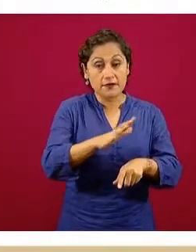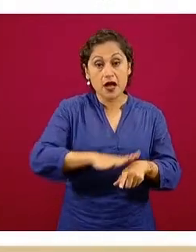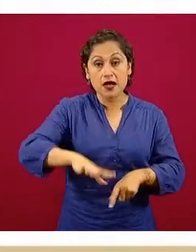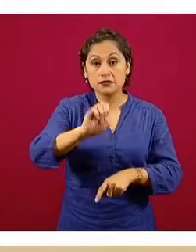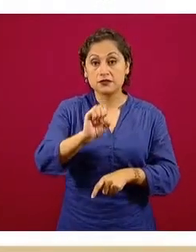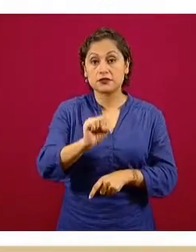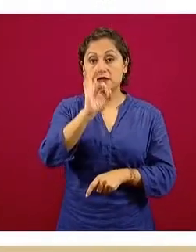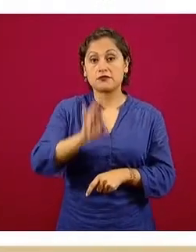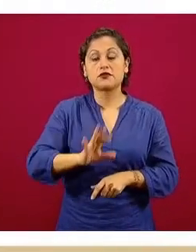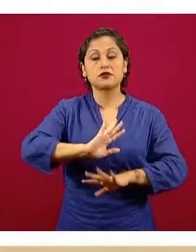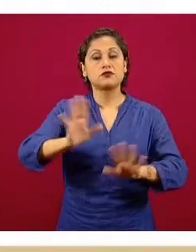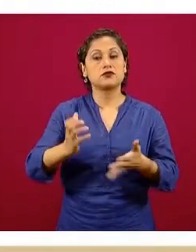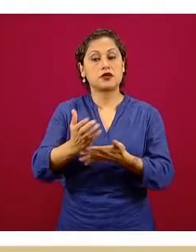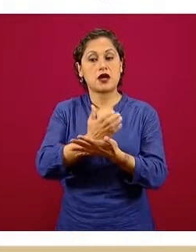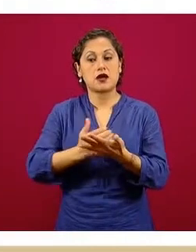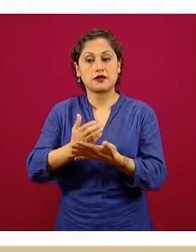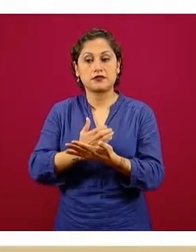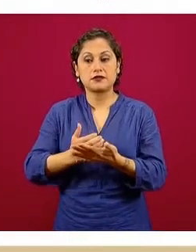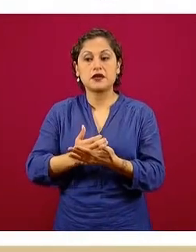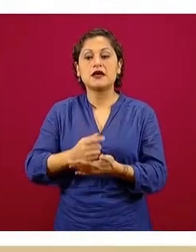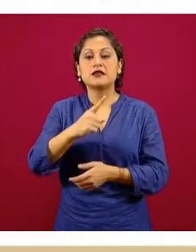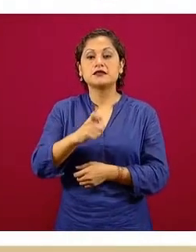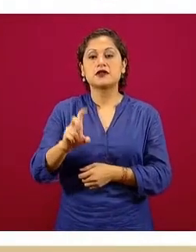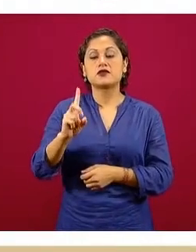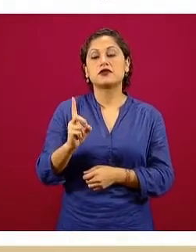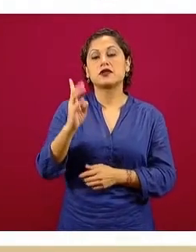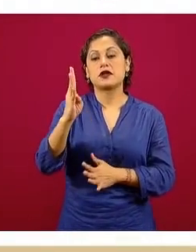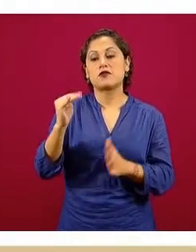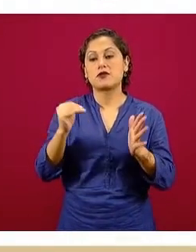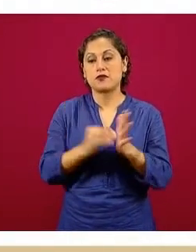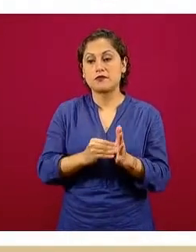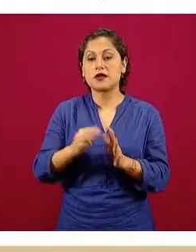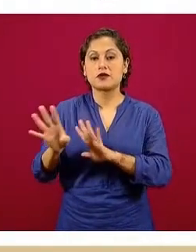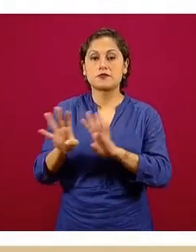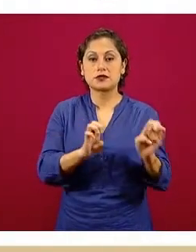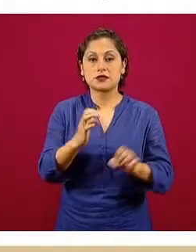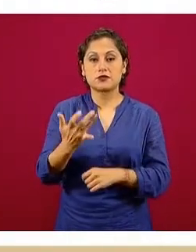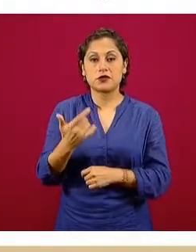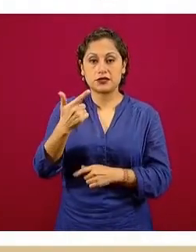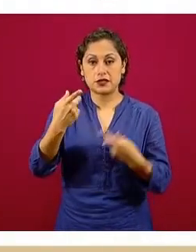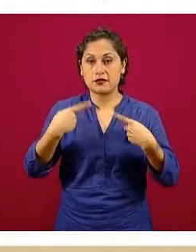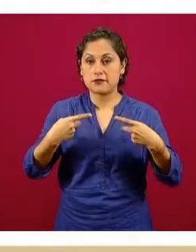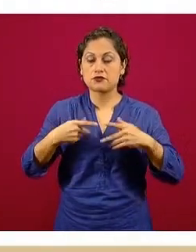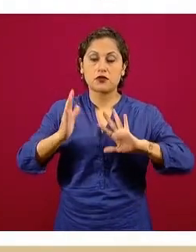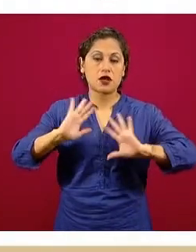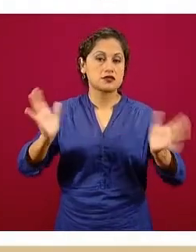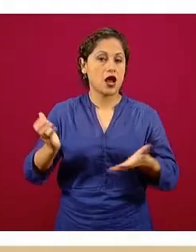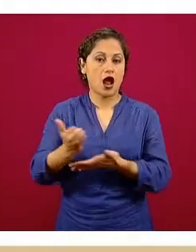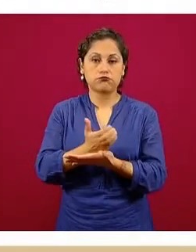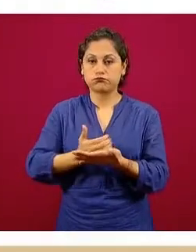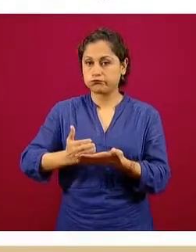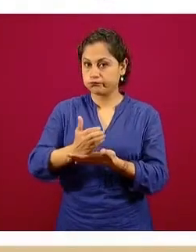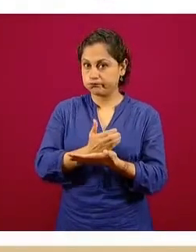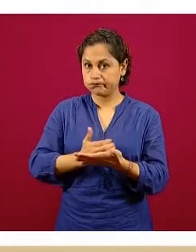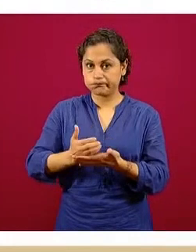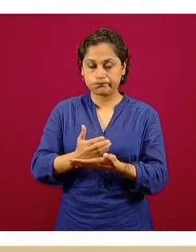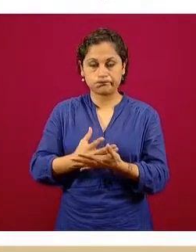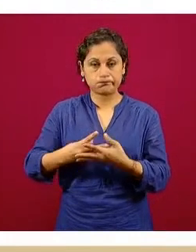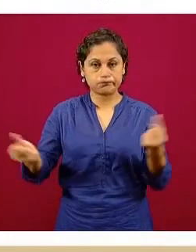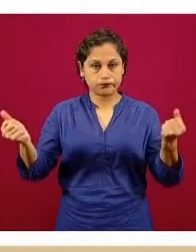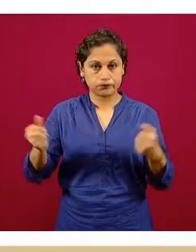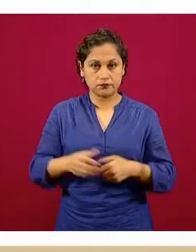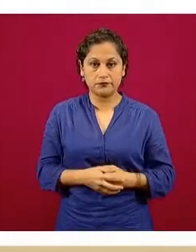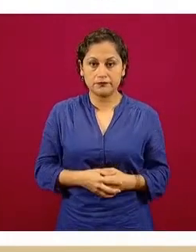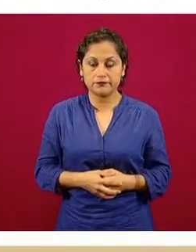134 mil 957 personas que ya se recuperaron de la enfermedad y lógicamente